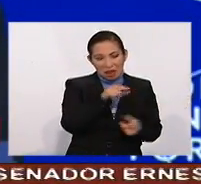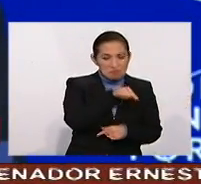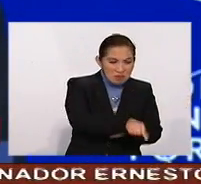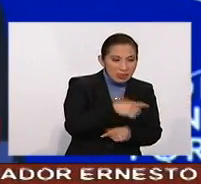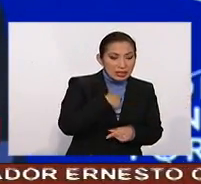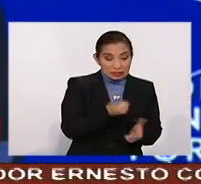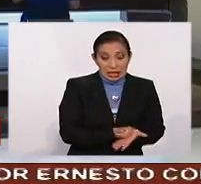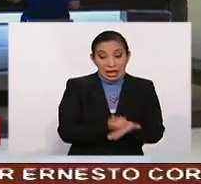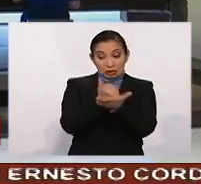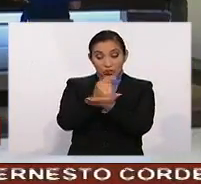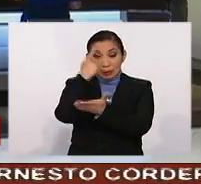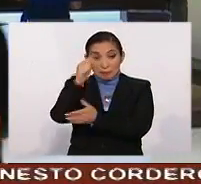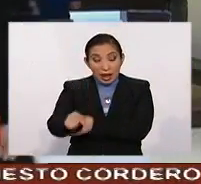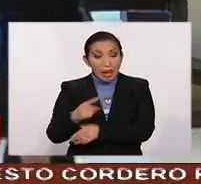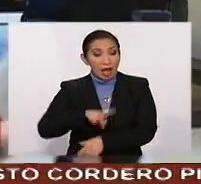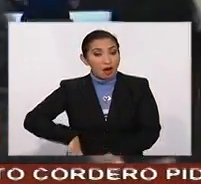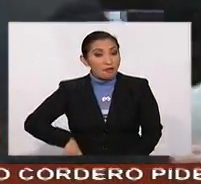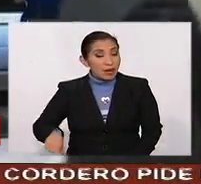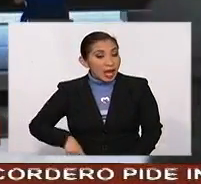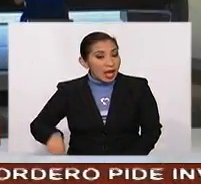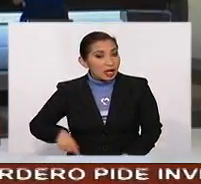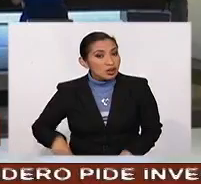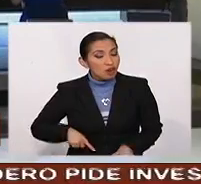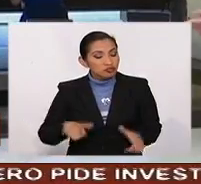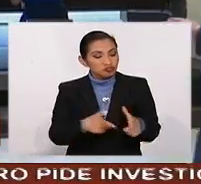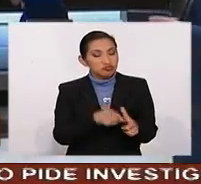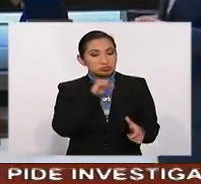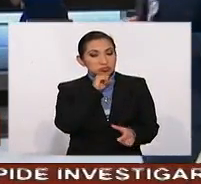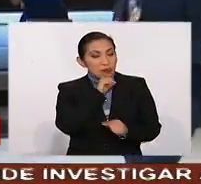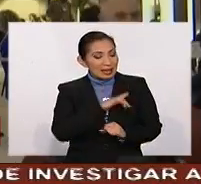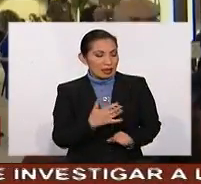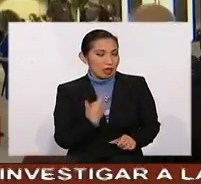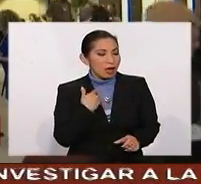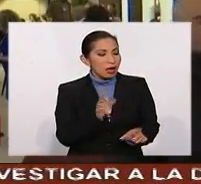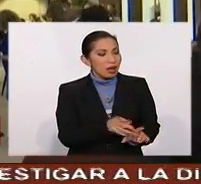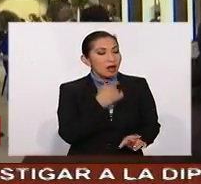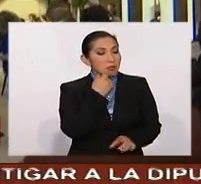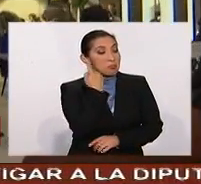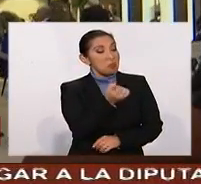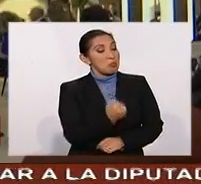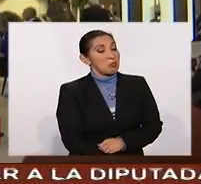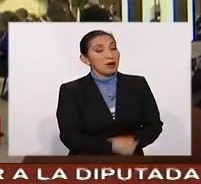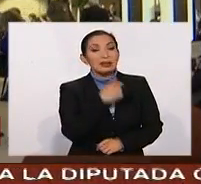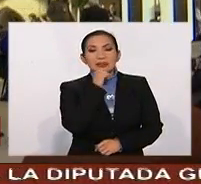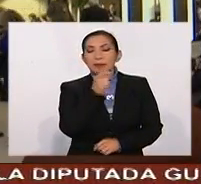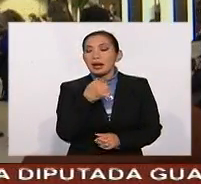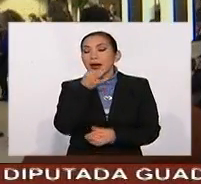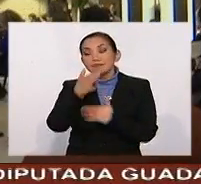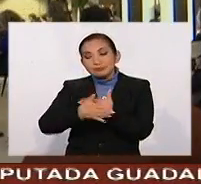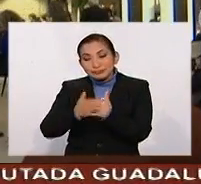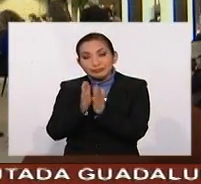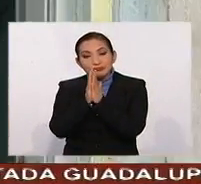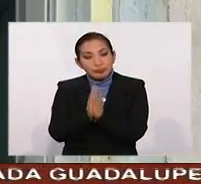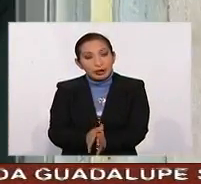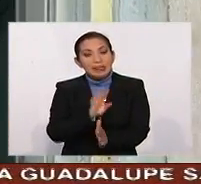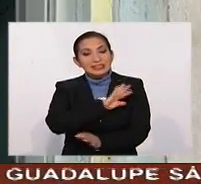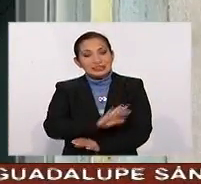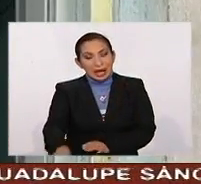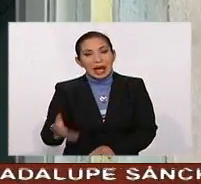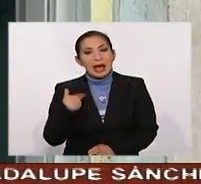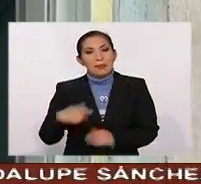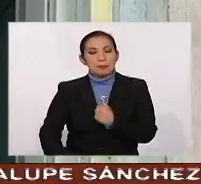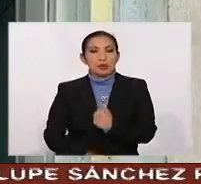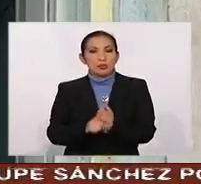de cultivo para el surgimiento de gobiernos populistas, xenófobos y dictatoriales. También hizo un llamado a terminar con los paraísos